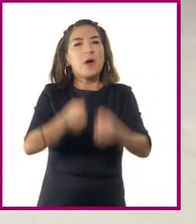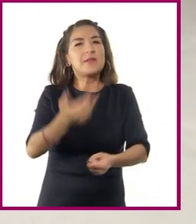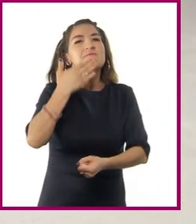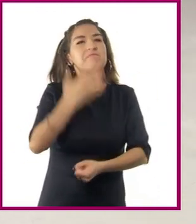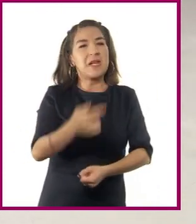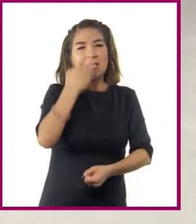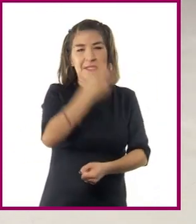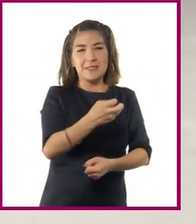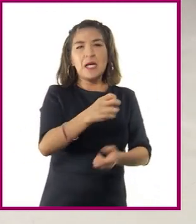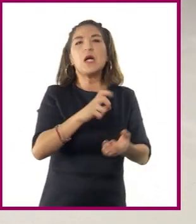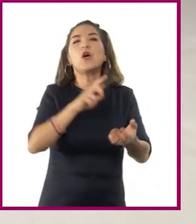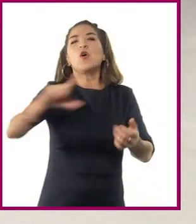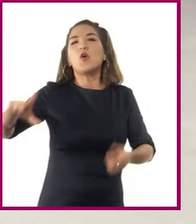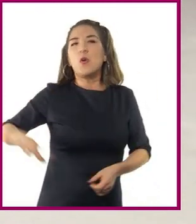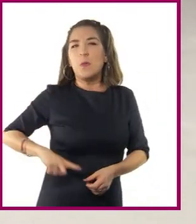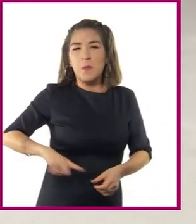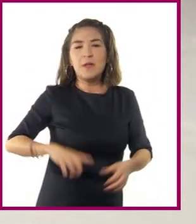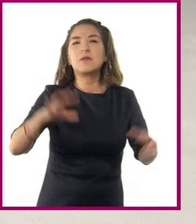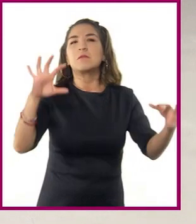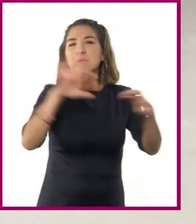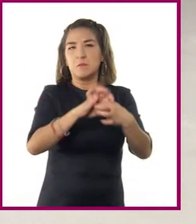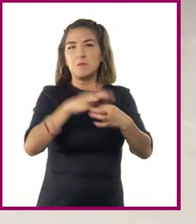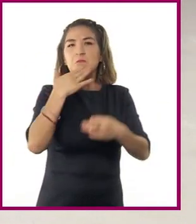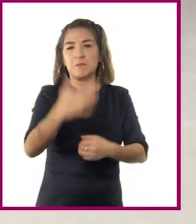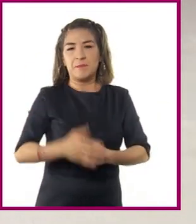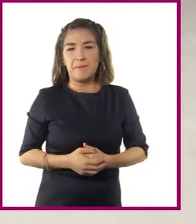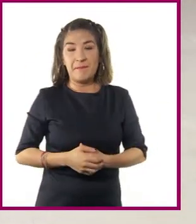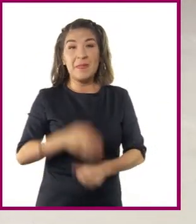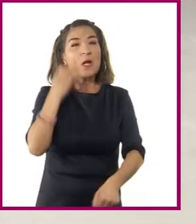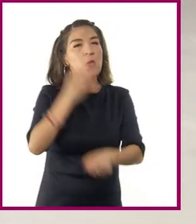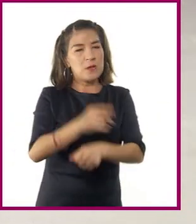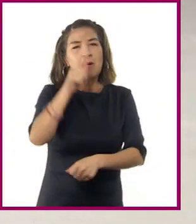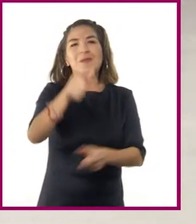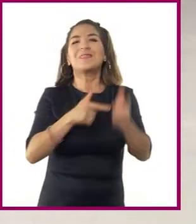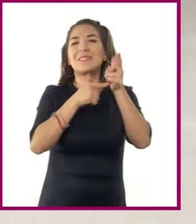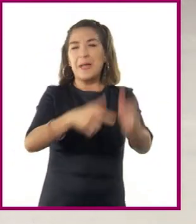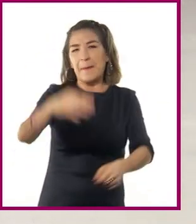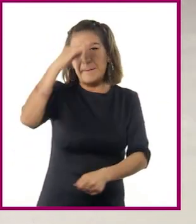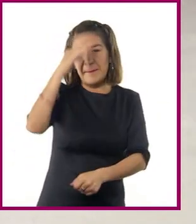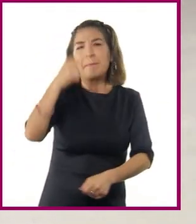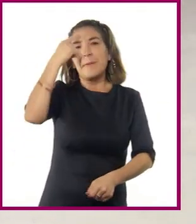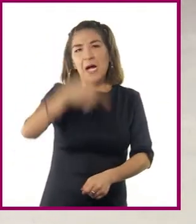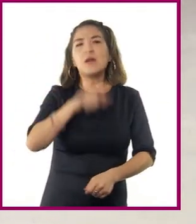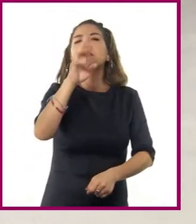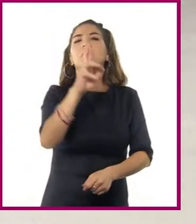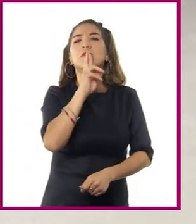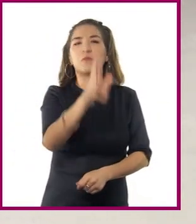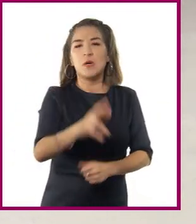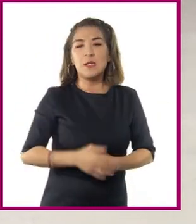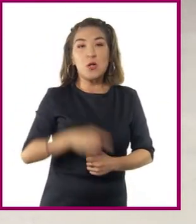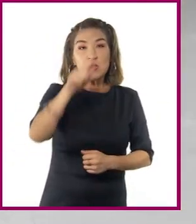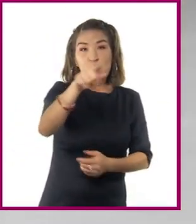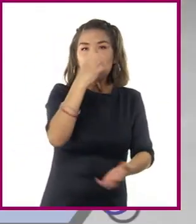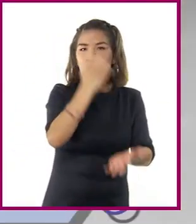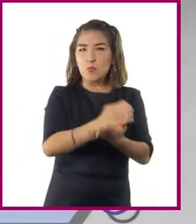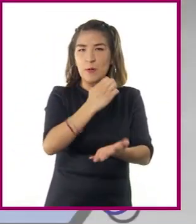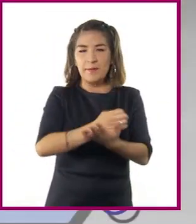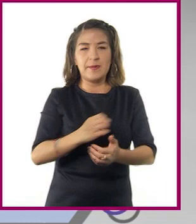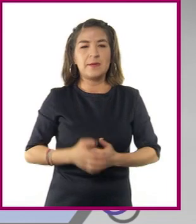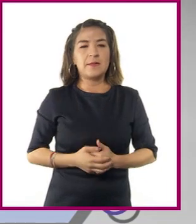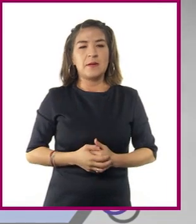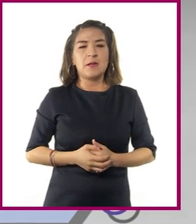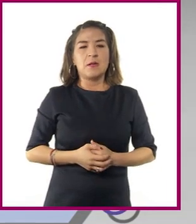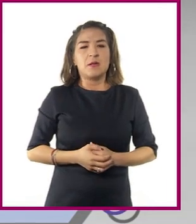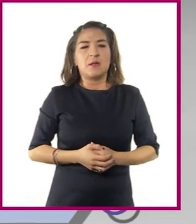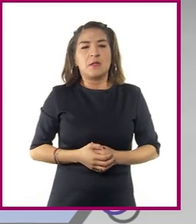del Estado de Derecho. Para seguir con la reflexión, les invitamos a responder en su cuaderno.